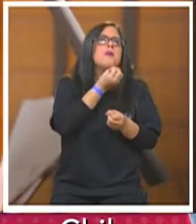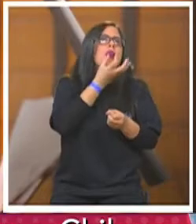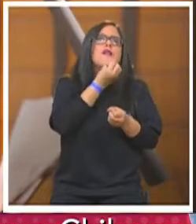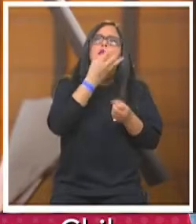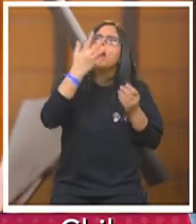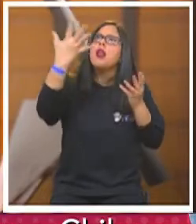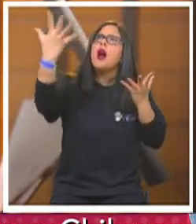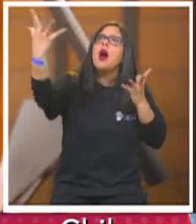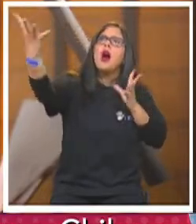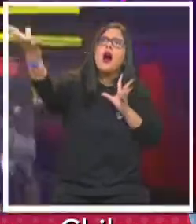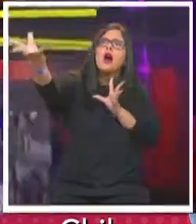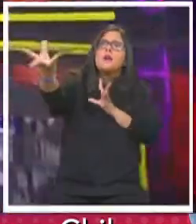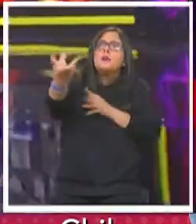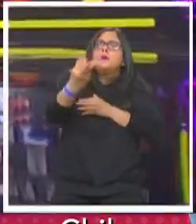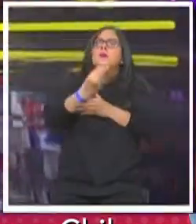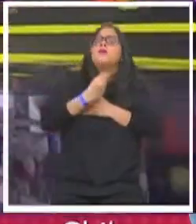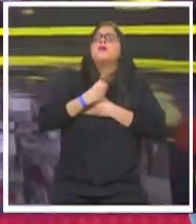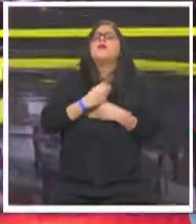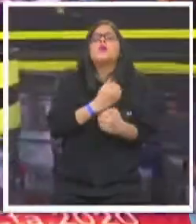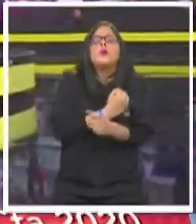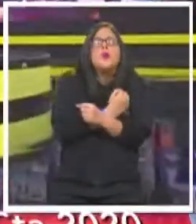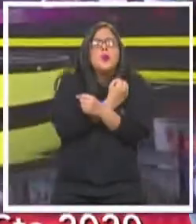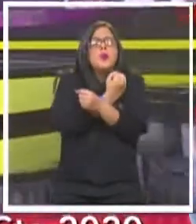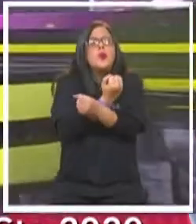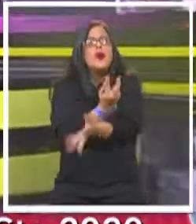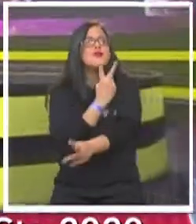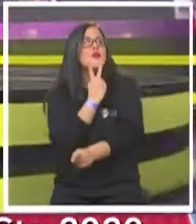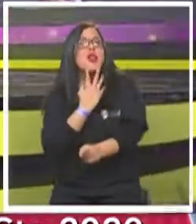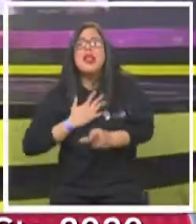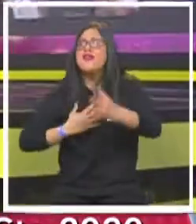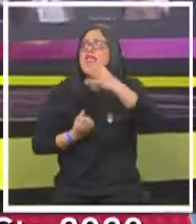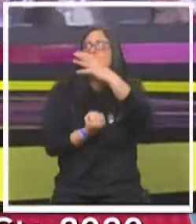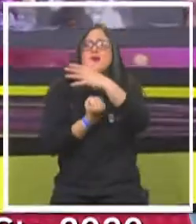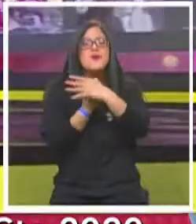primavera y una vida nueva que